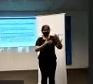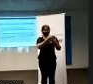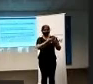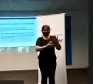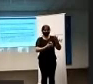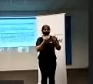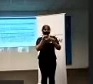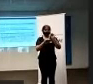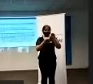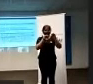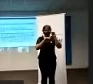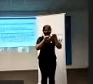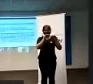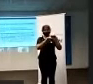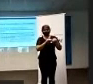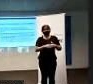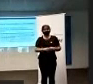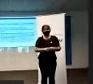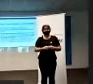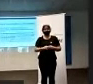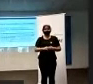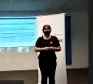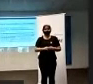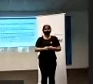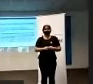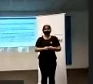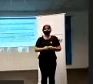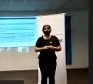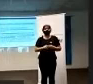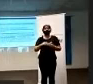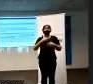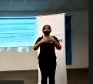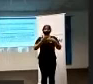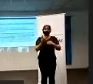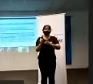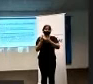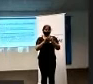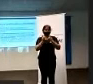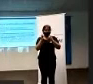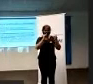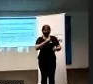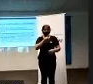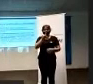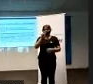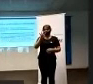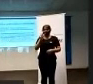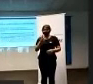Después de 14 días de la segunda dosis, la seroconversión de anticuerpos fue de 99%. Los